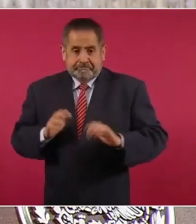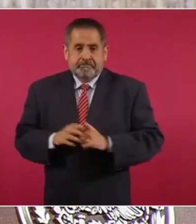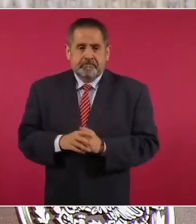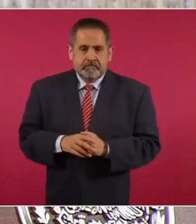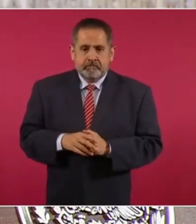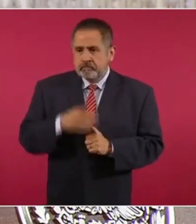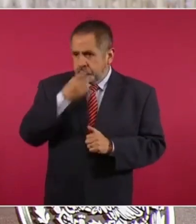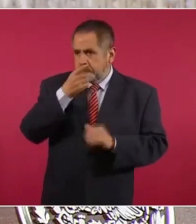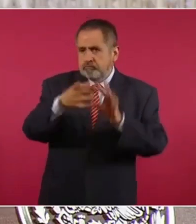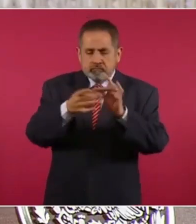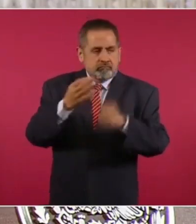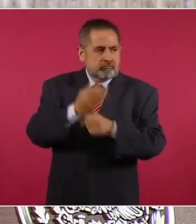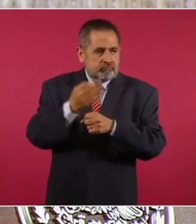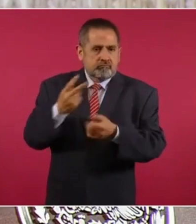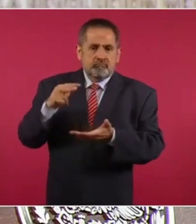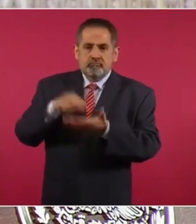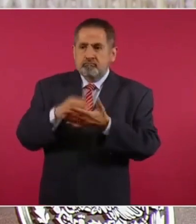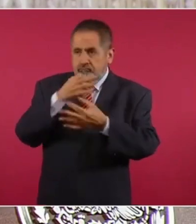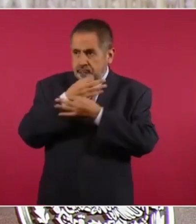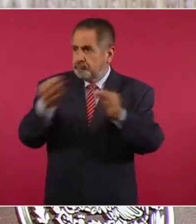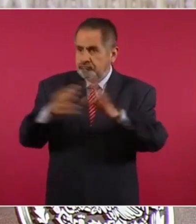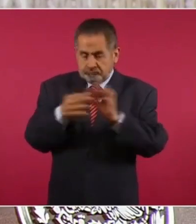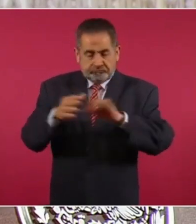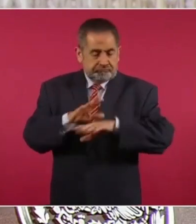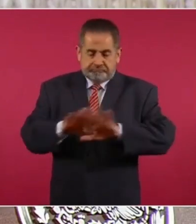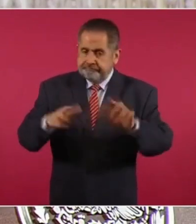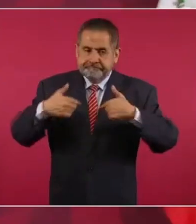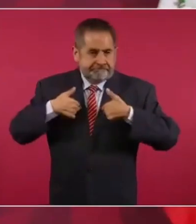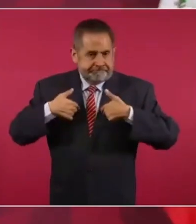No, por eso lo estoy mencionando.